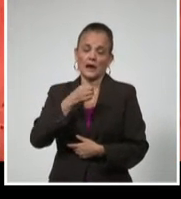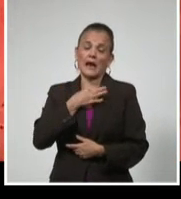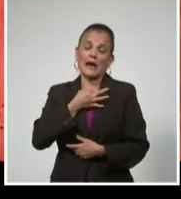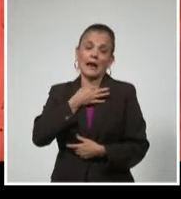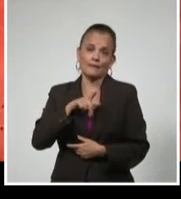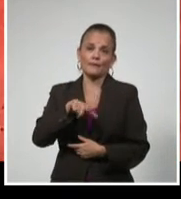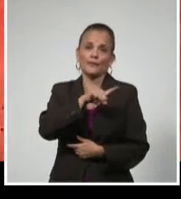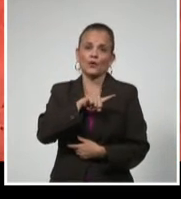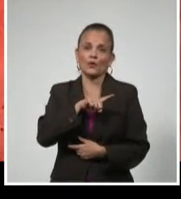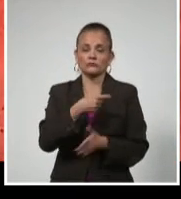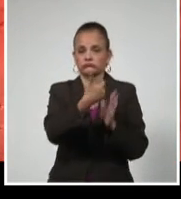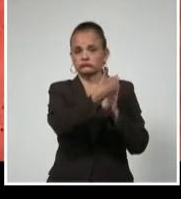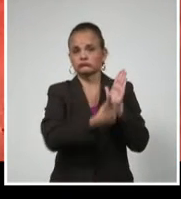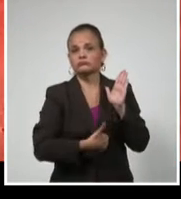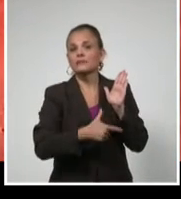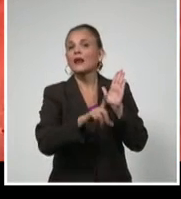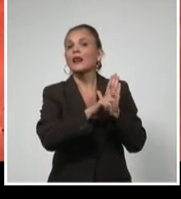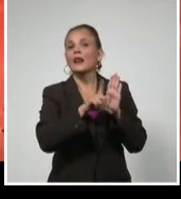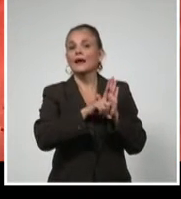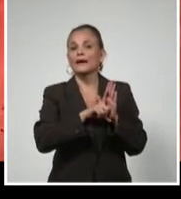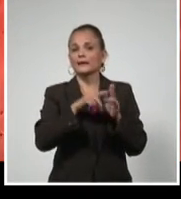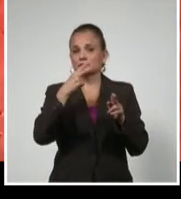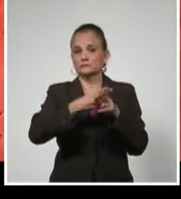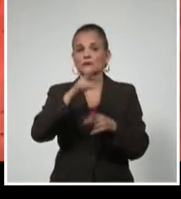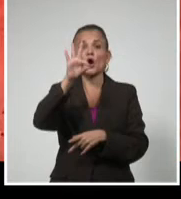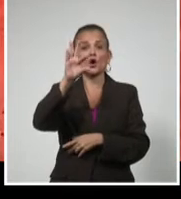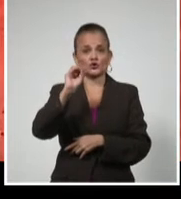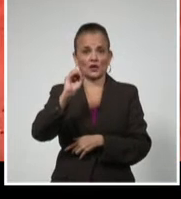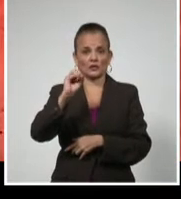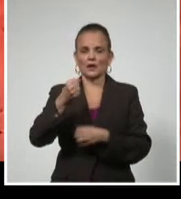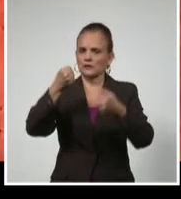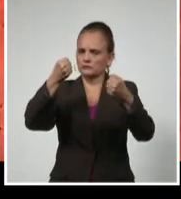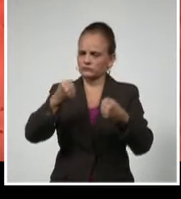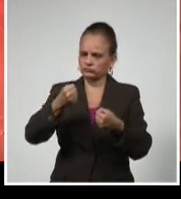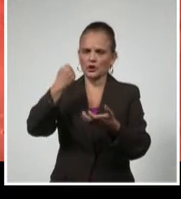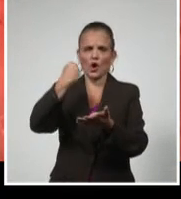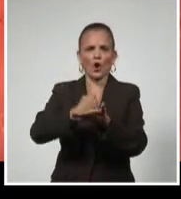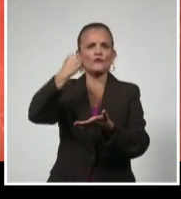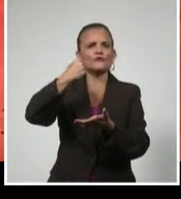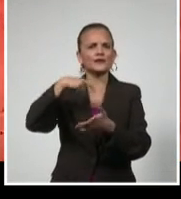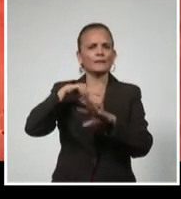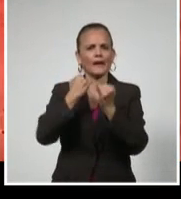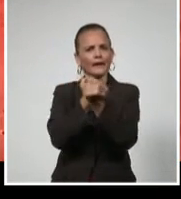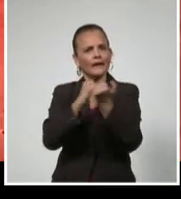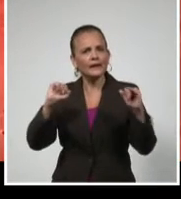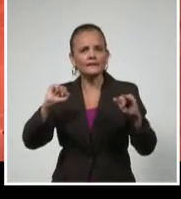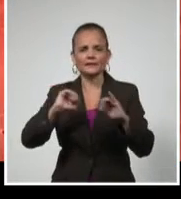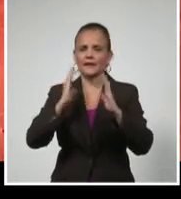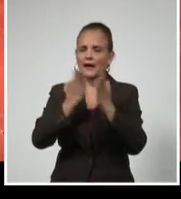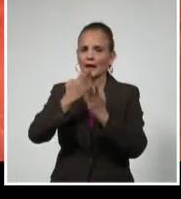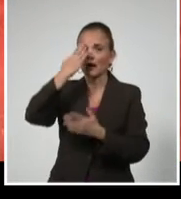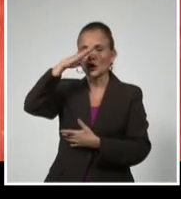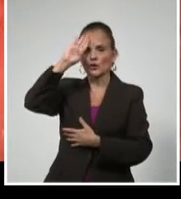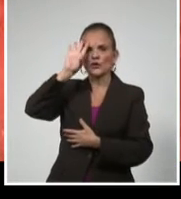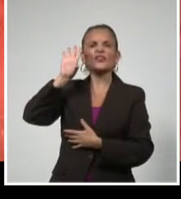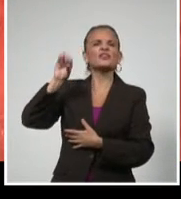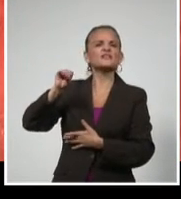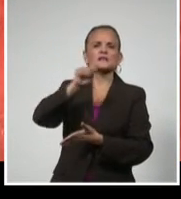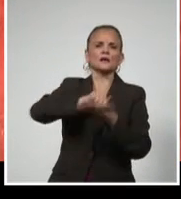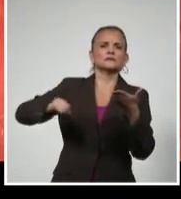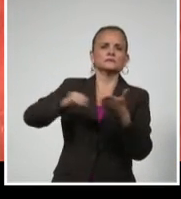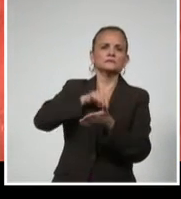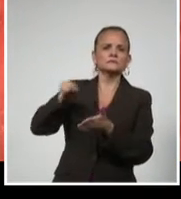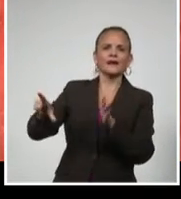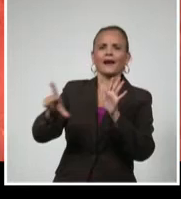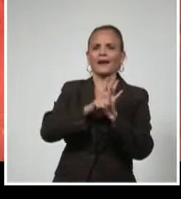garantía que es la ley 80 de reafirmación de la dignidad y soberanía del año 96, que lo primero que hace es que dice que es nula la ley Helms-Burton